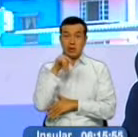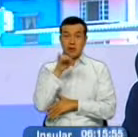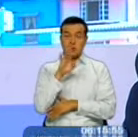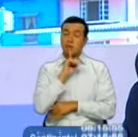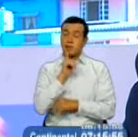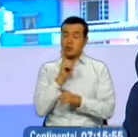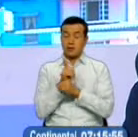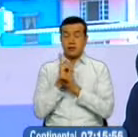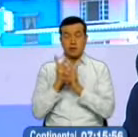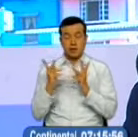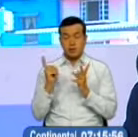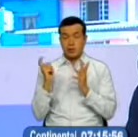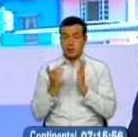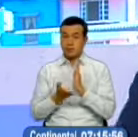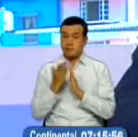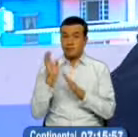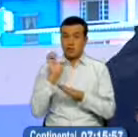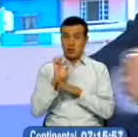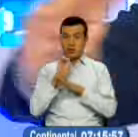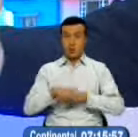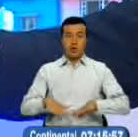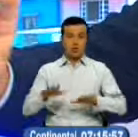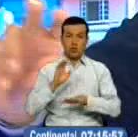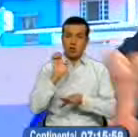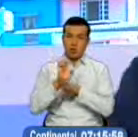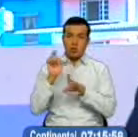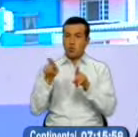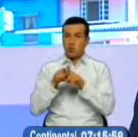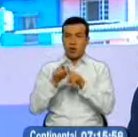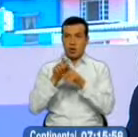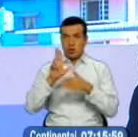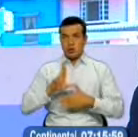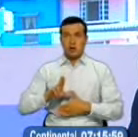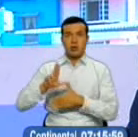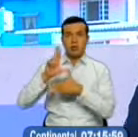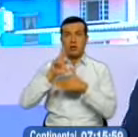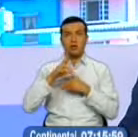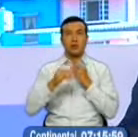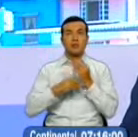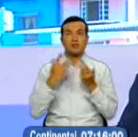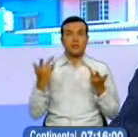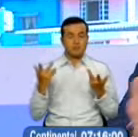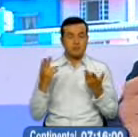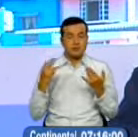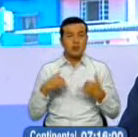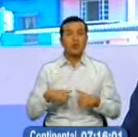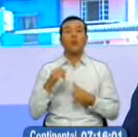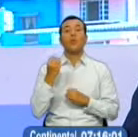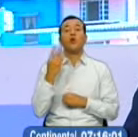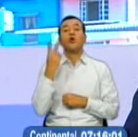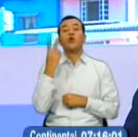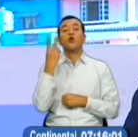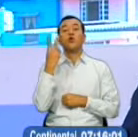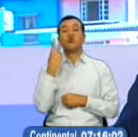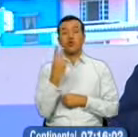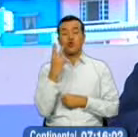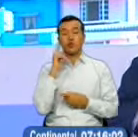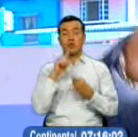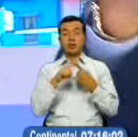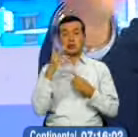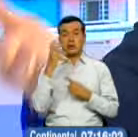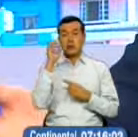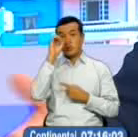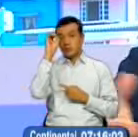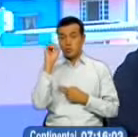Y ciertamente en el caso ecuatoriano, que es muy común con el caso latinoamericano, se mantiene en un rango entre el 12 y 15% cuando